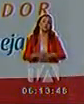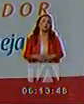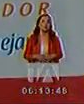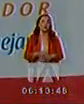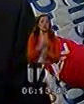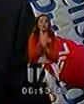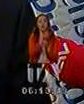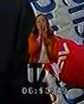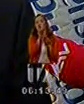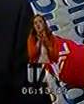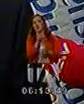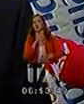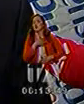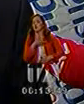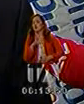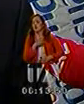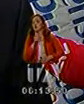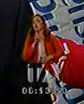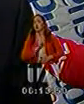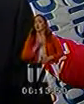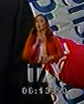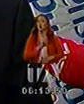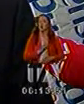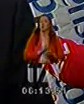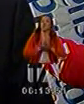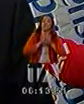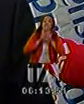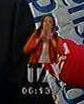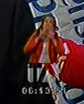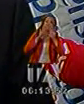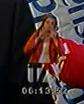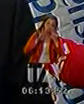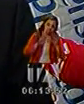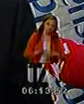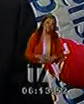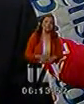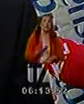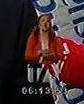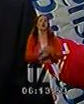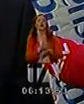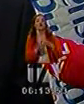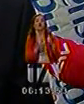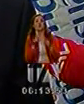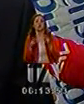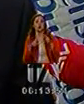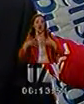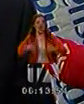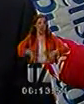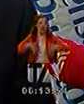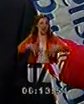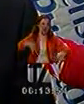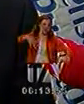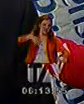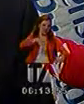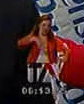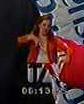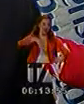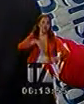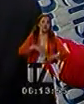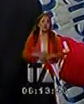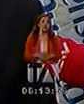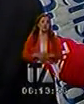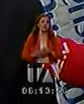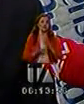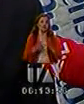la Defensoría está consciente de que existe una realidad que no se puede negar. Las causas de los linchamientos reflejan la debilidad